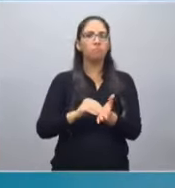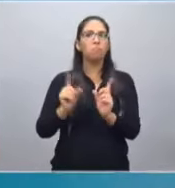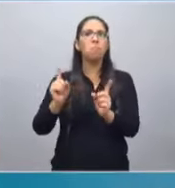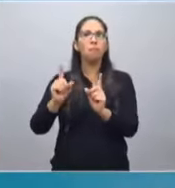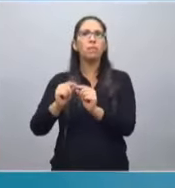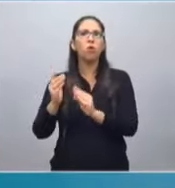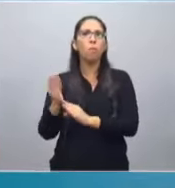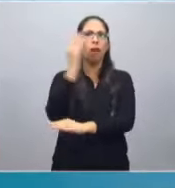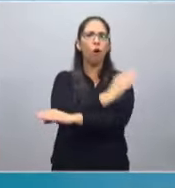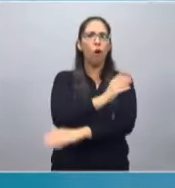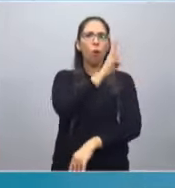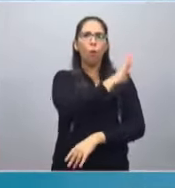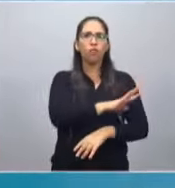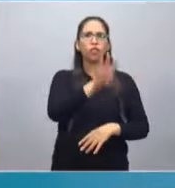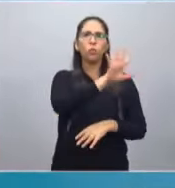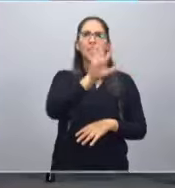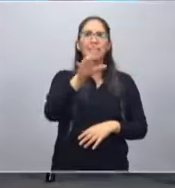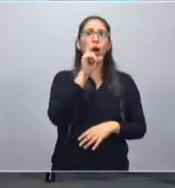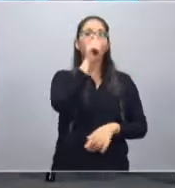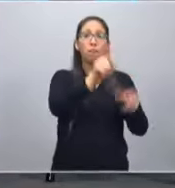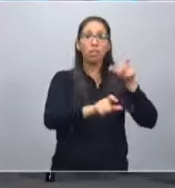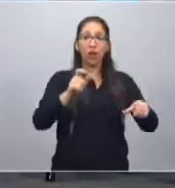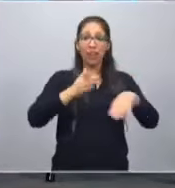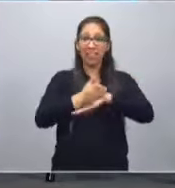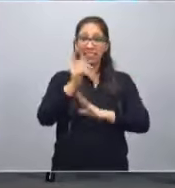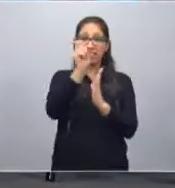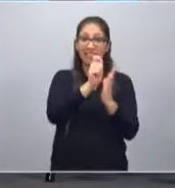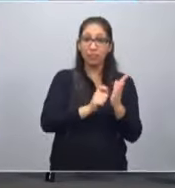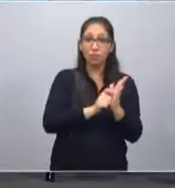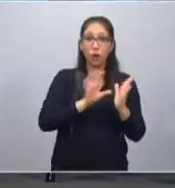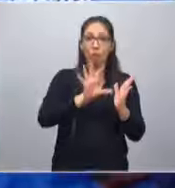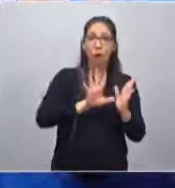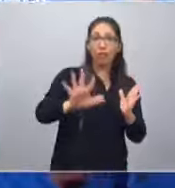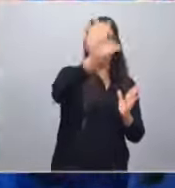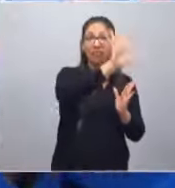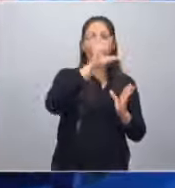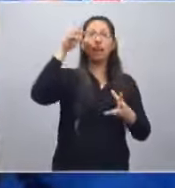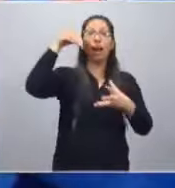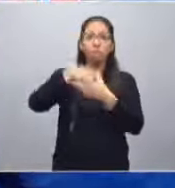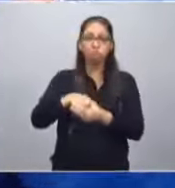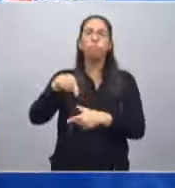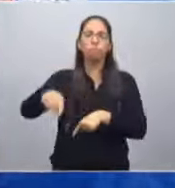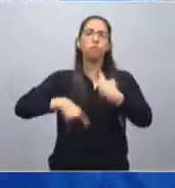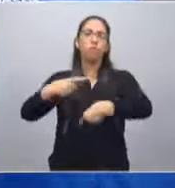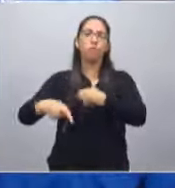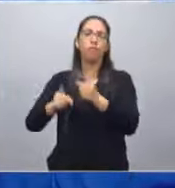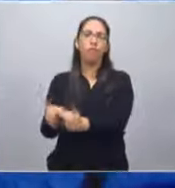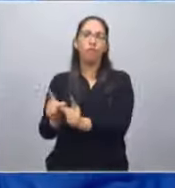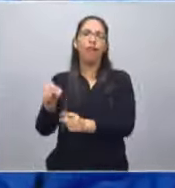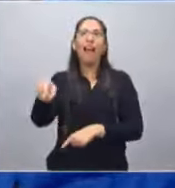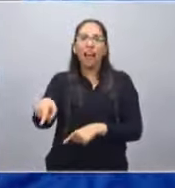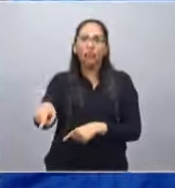inscriptos más de 455000 inscriptos en toda la provincia eso es un motivo de